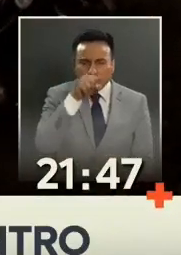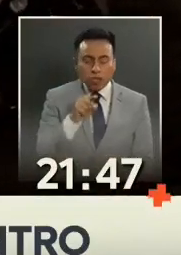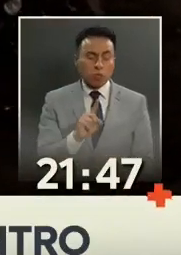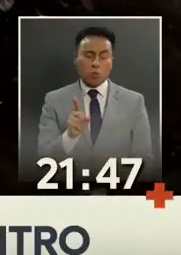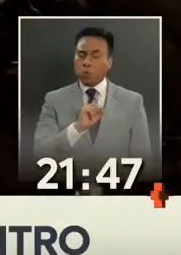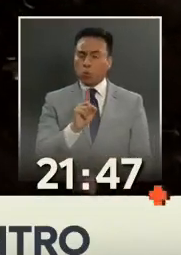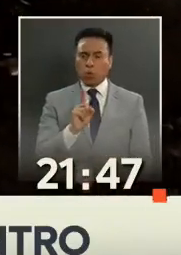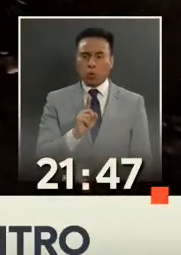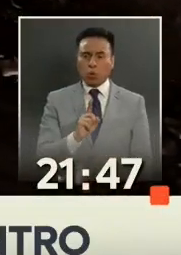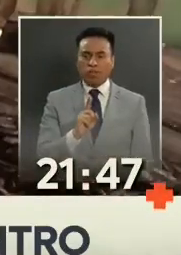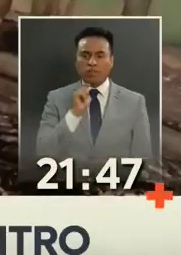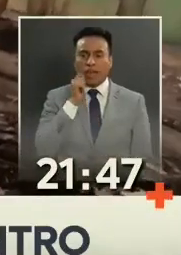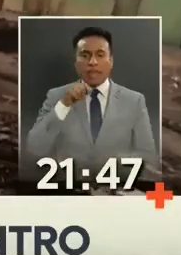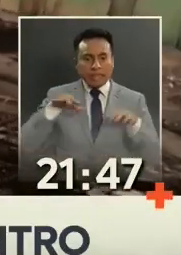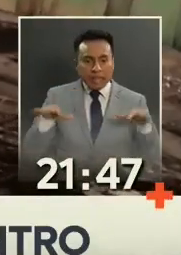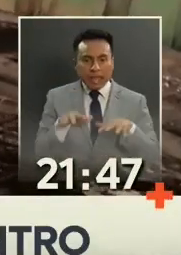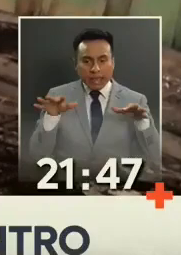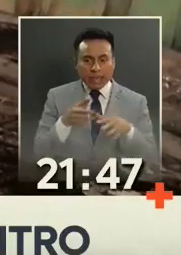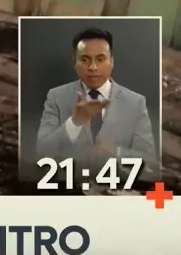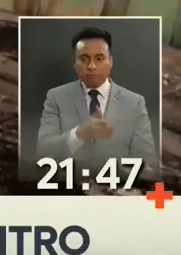No, pues sí que lo intenta. Sí.